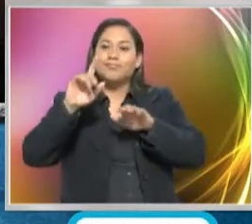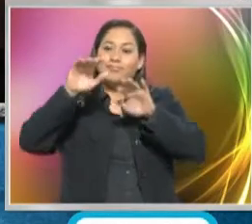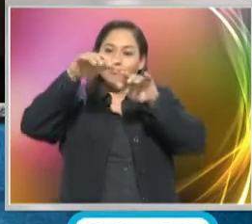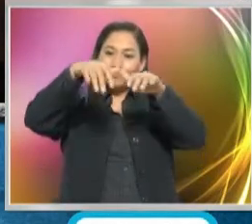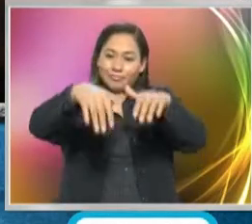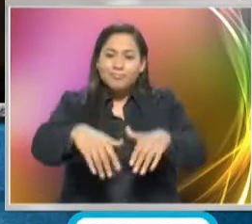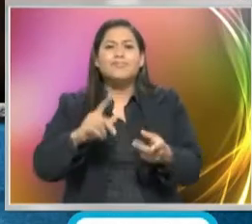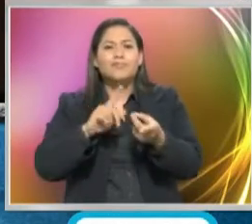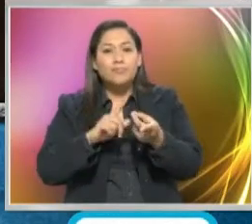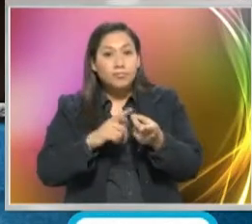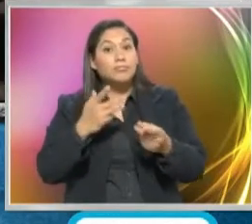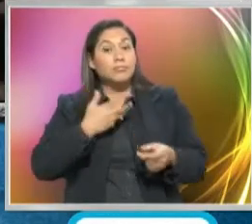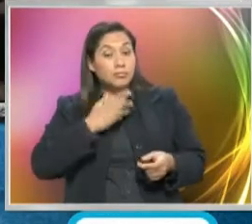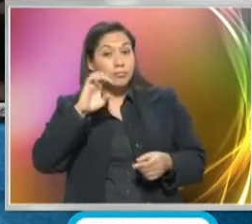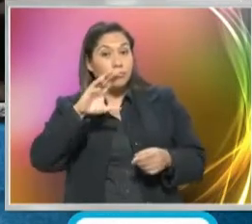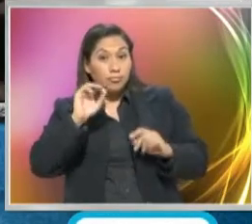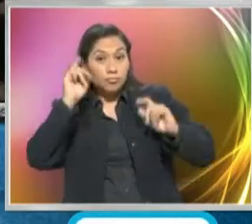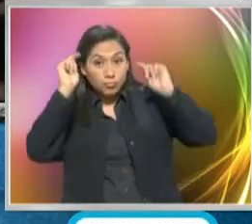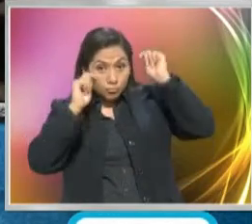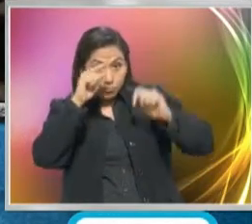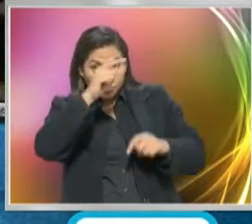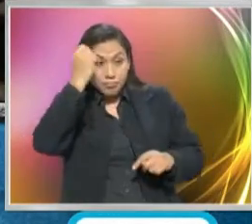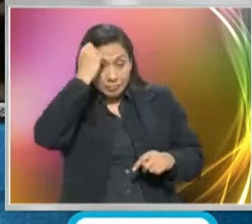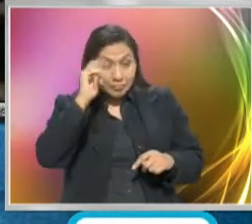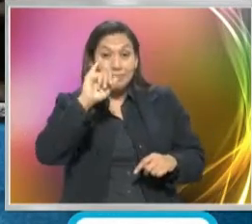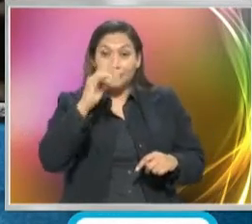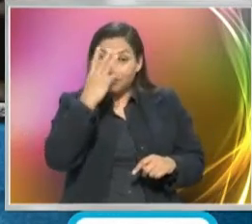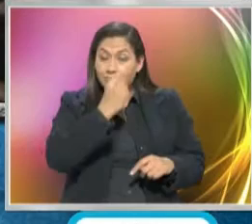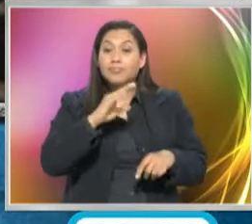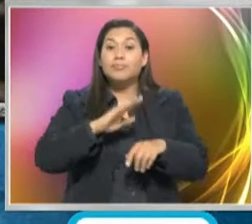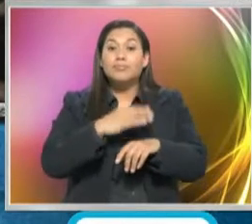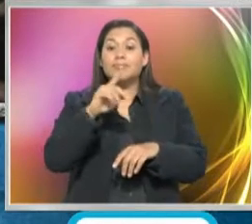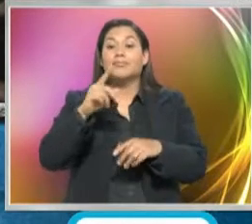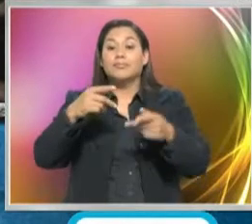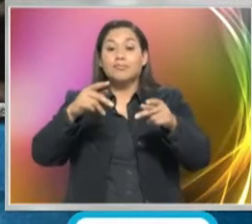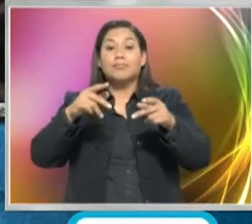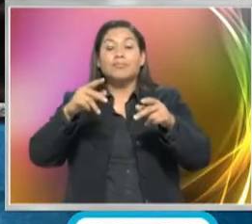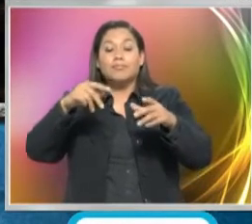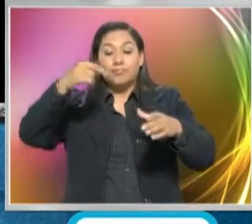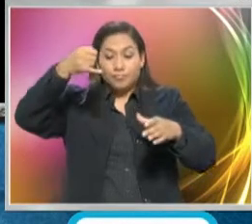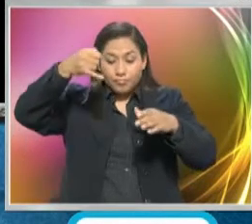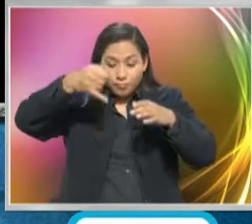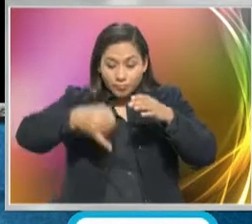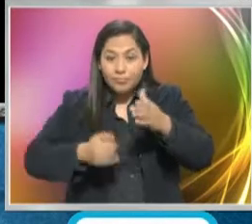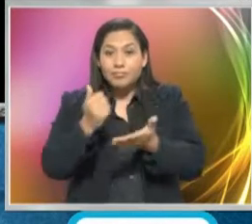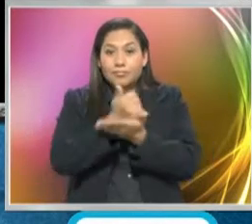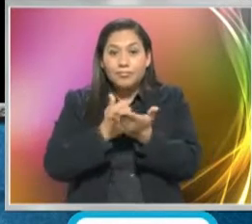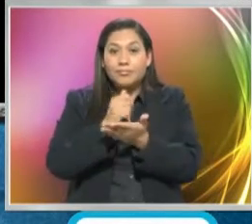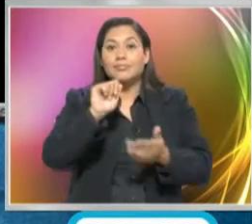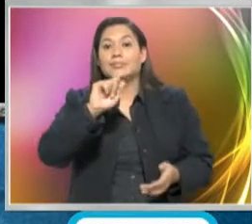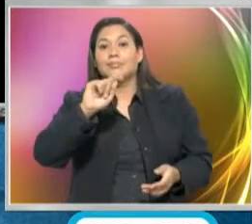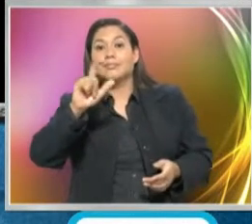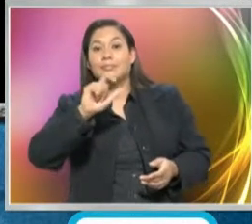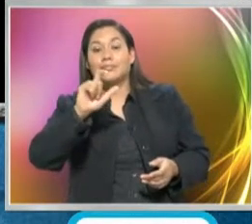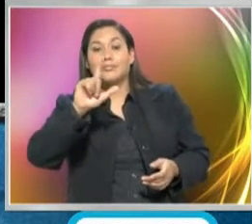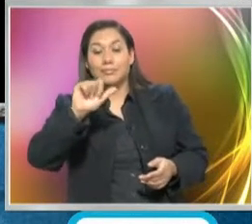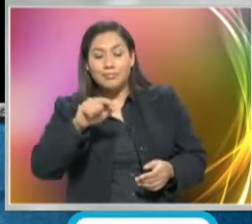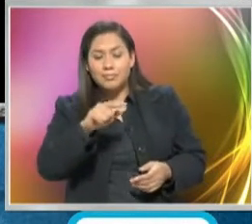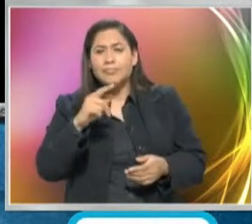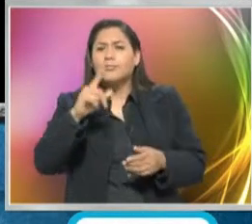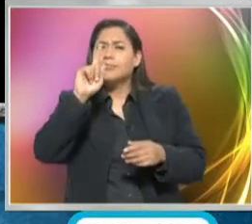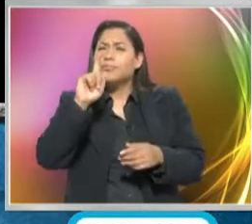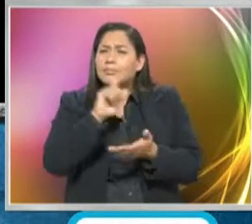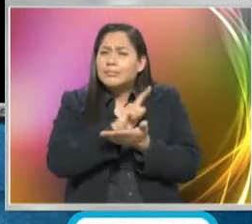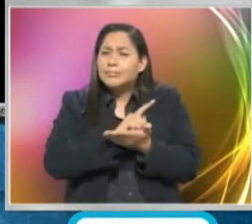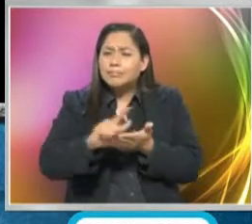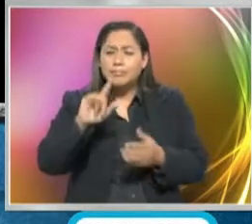sea, tenemos que hay, ecoturismo también. Por en supuesto, Taxco. eso es maravilloso porque Sí. están las pozas azules de Atzala, que es un lugar pues cristalino de unas